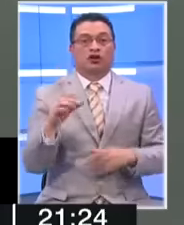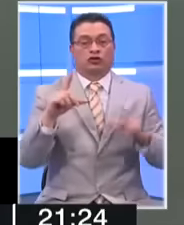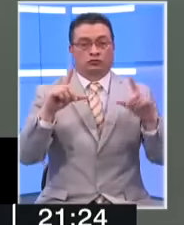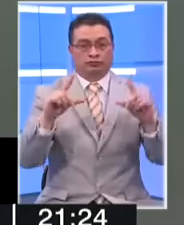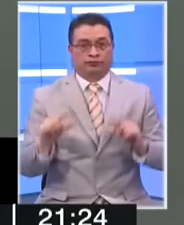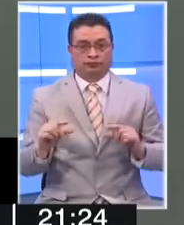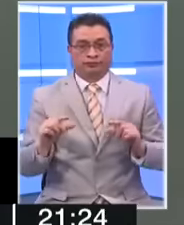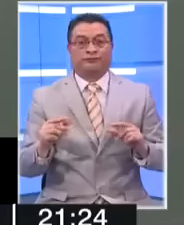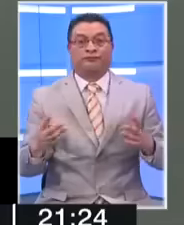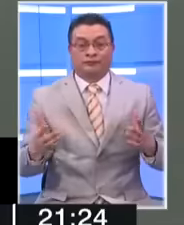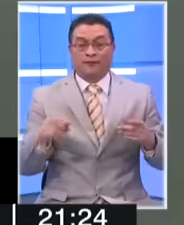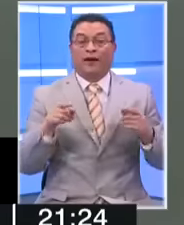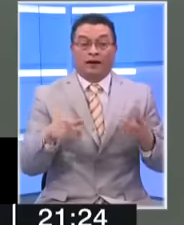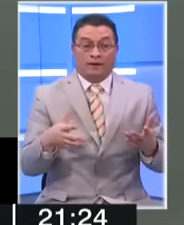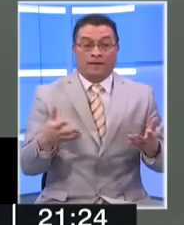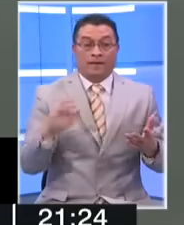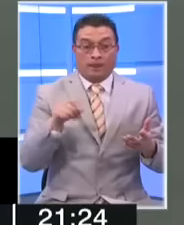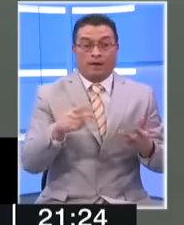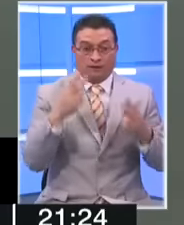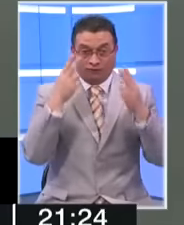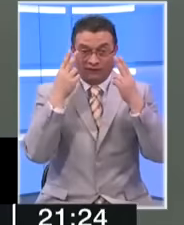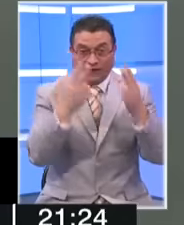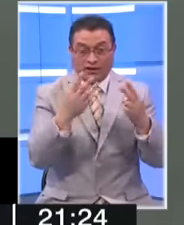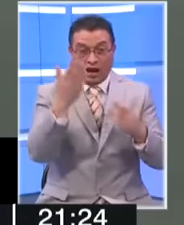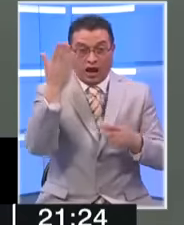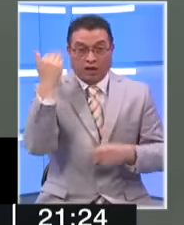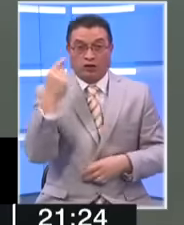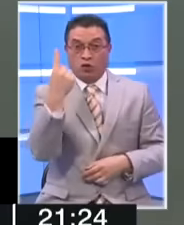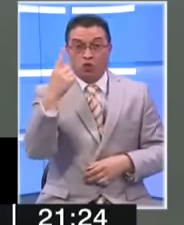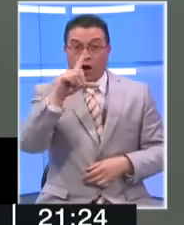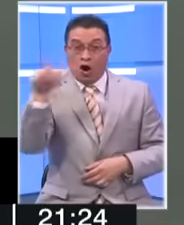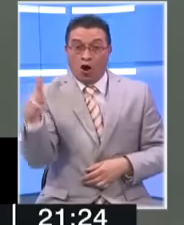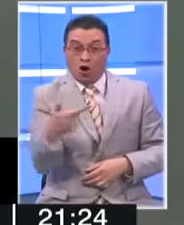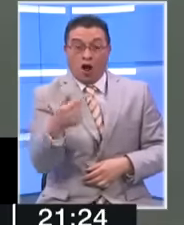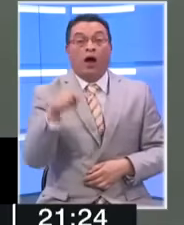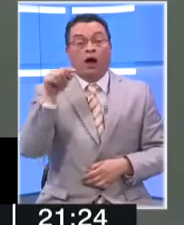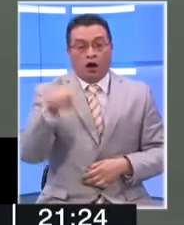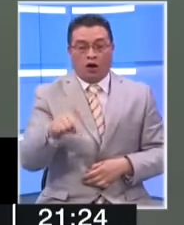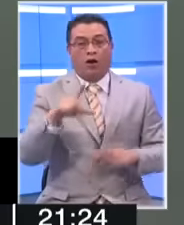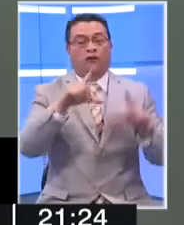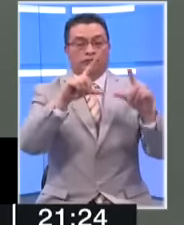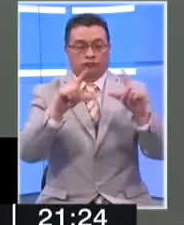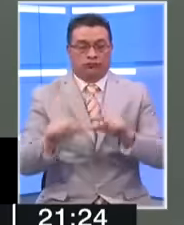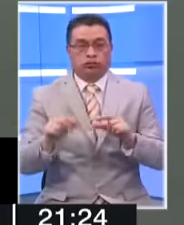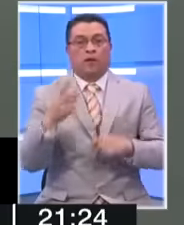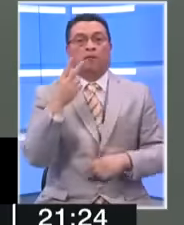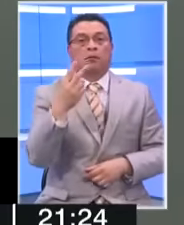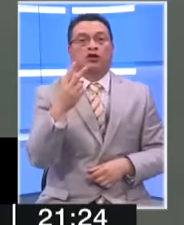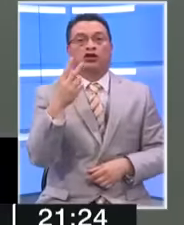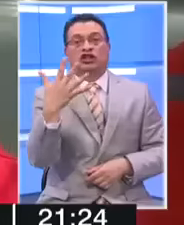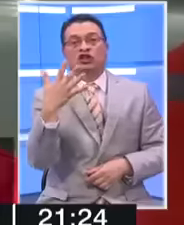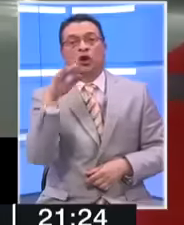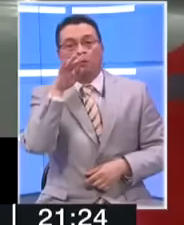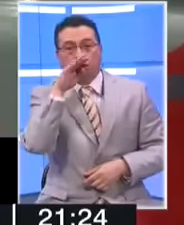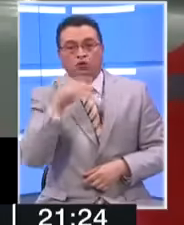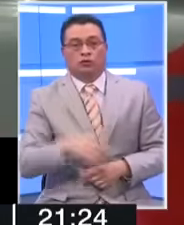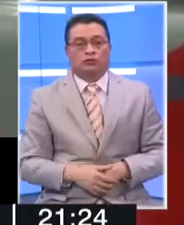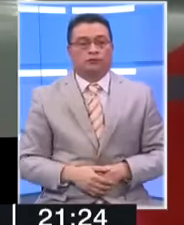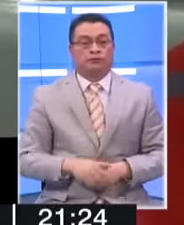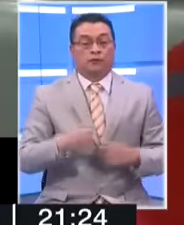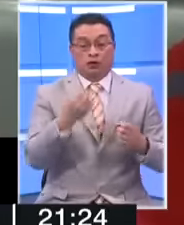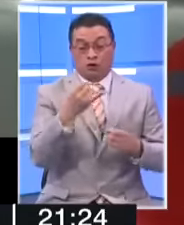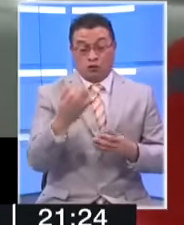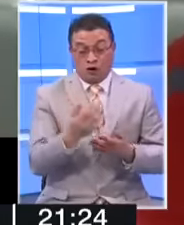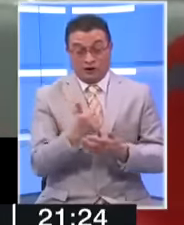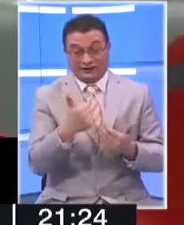sea, en la práctica es un viaje que antes duraba una hora, ahora va a pasar a durar 24, 25 minutos. La línea 6 va a